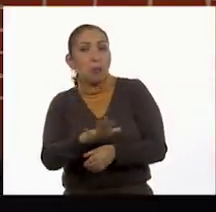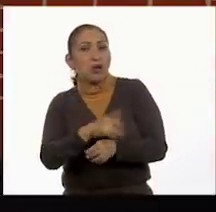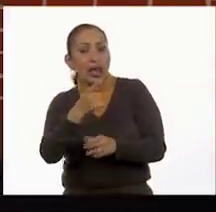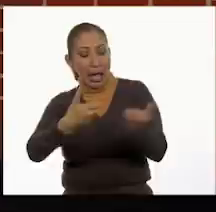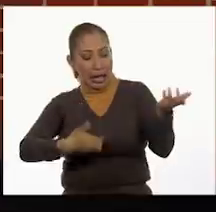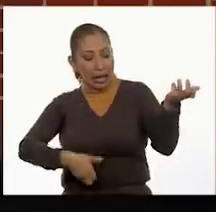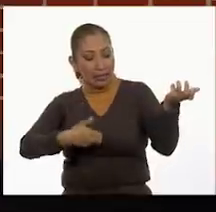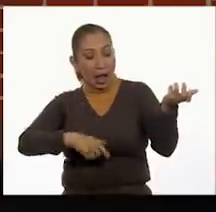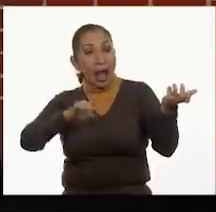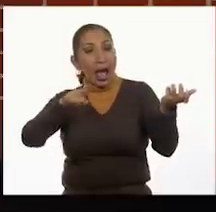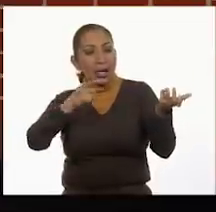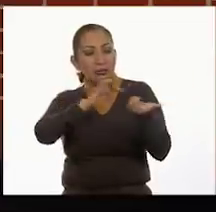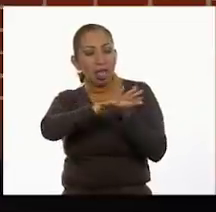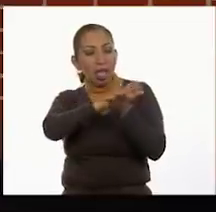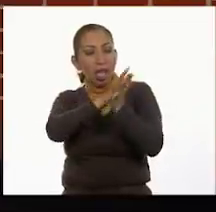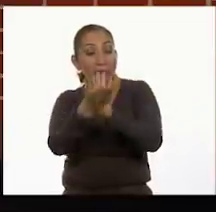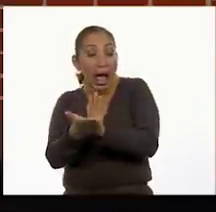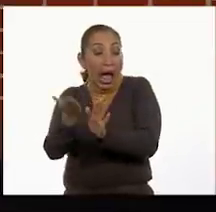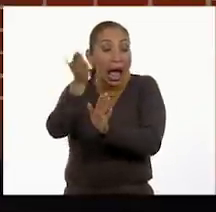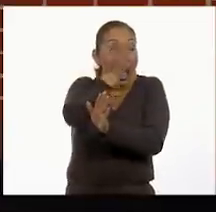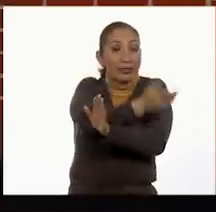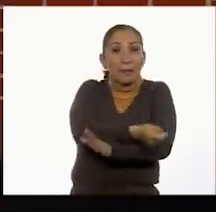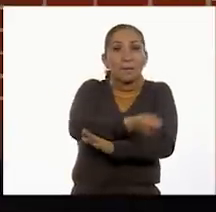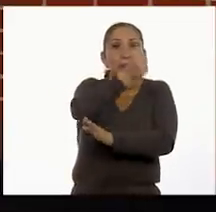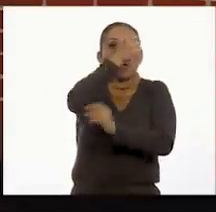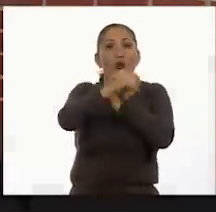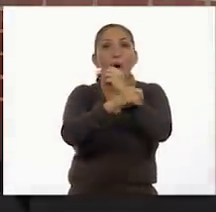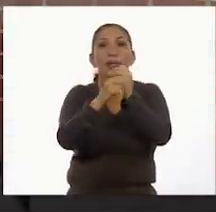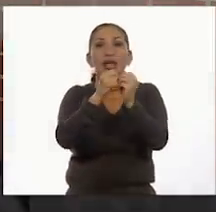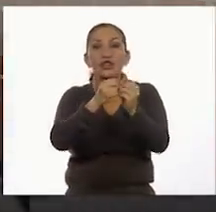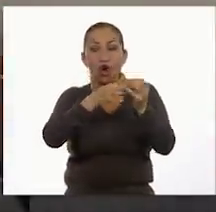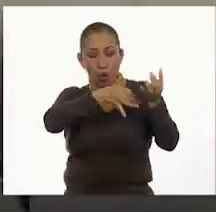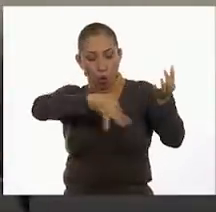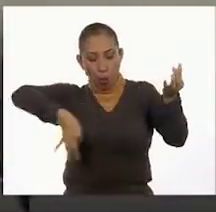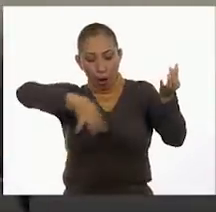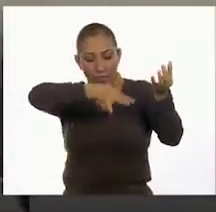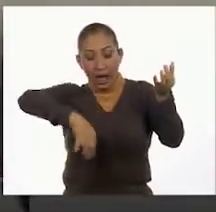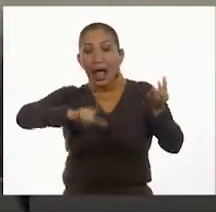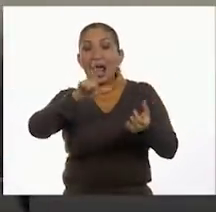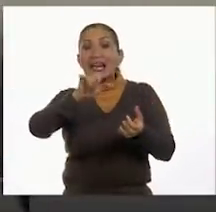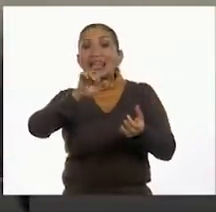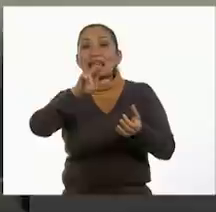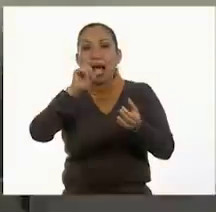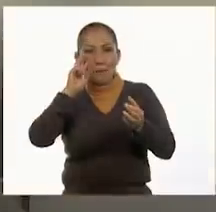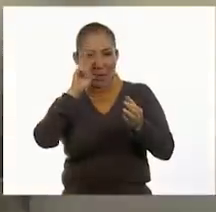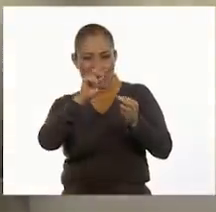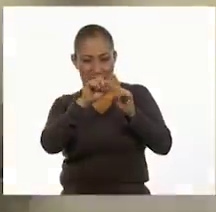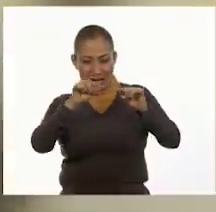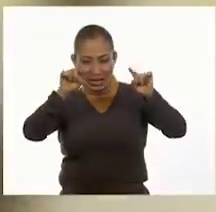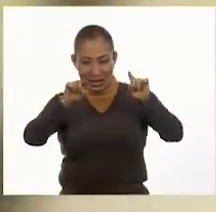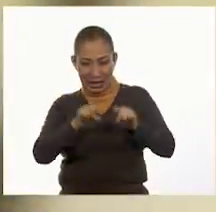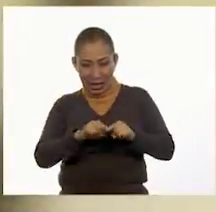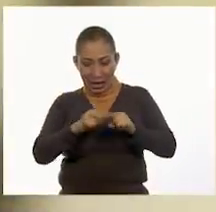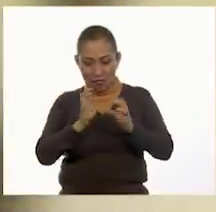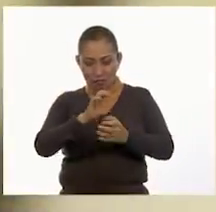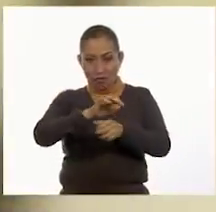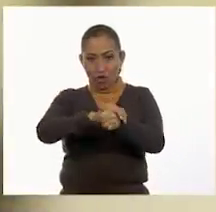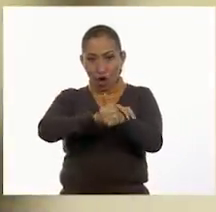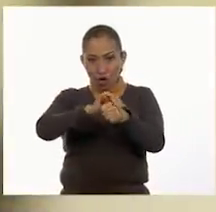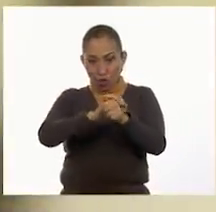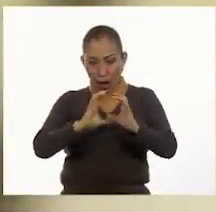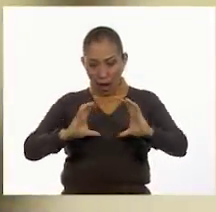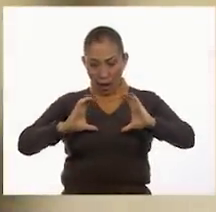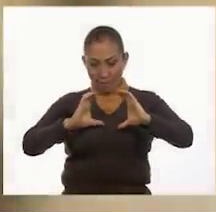la guitarra es una evolución de uno de los primeros instrumentos de cuerda, la lira. La construían con el caparazón de